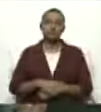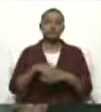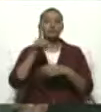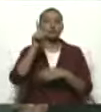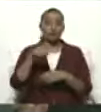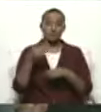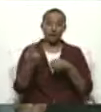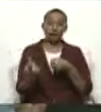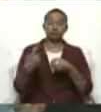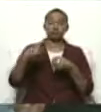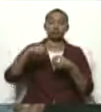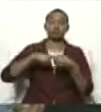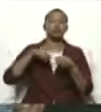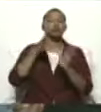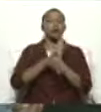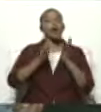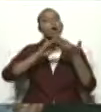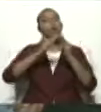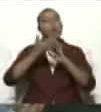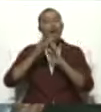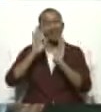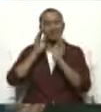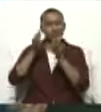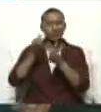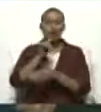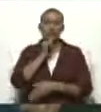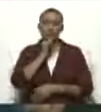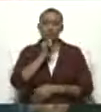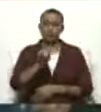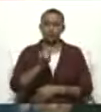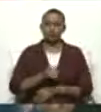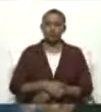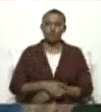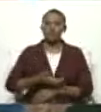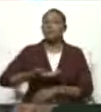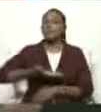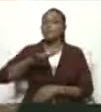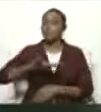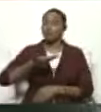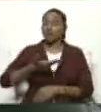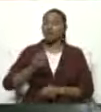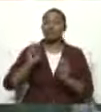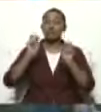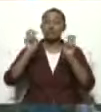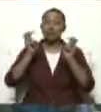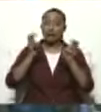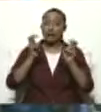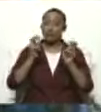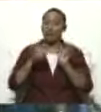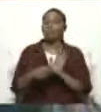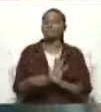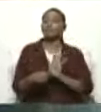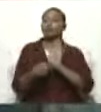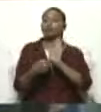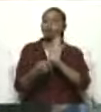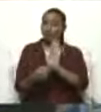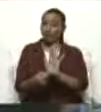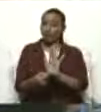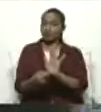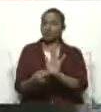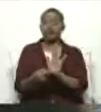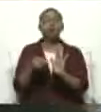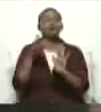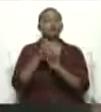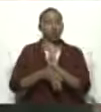Público Atiende tu Denuncia en la Parroquia. Importante balance que aportaba el Fiscal General a esta hora, garantizando también los